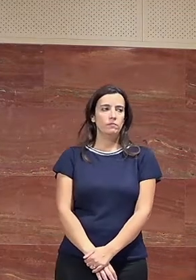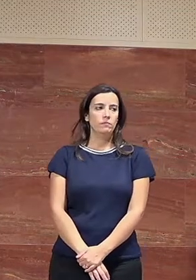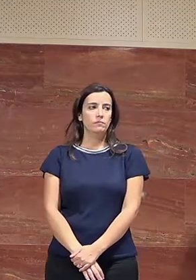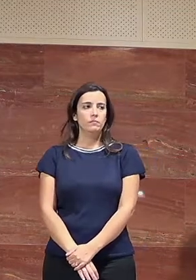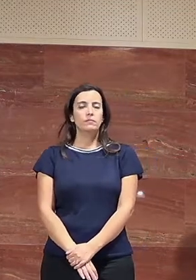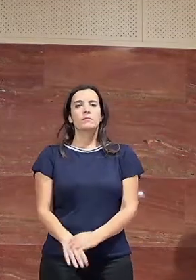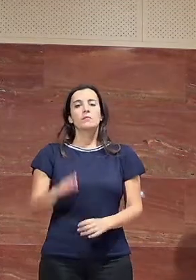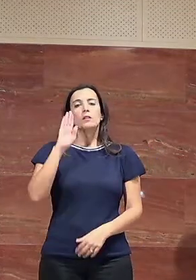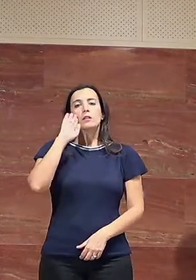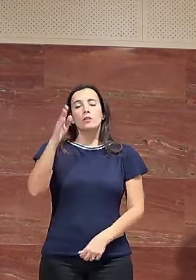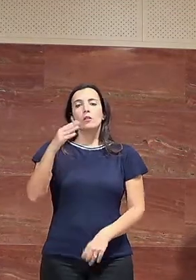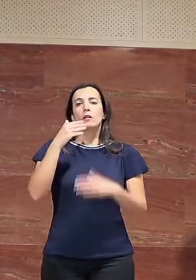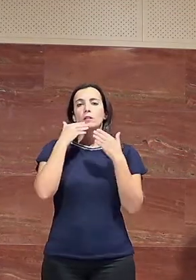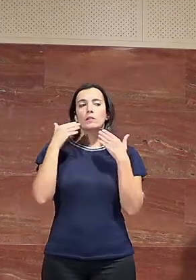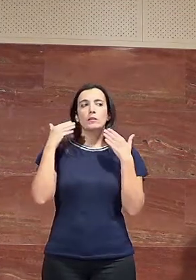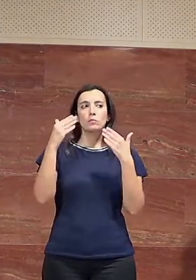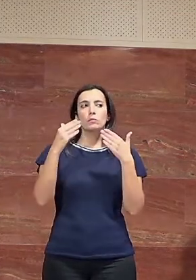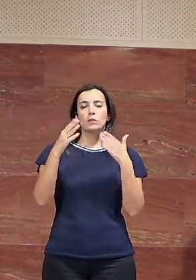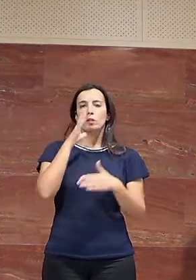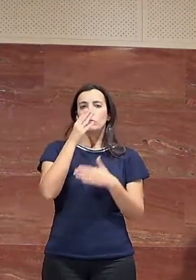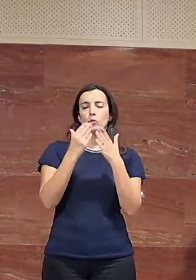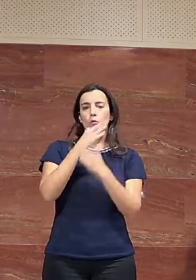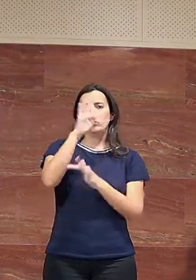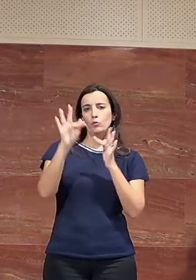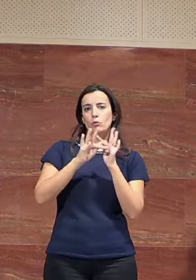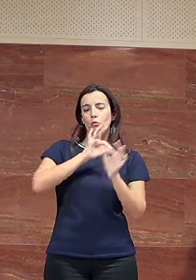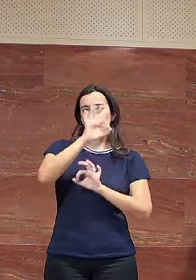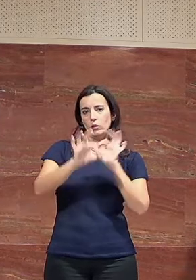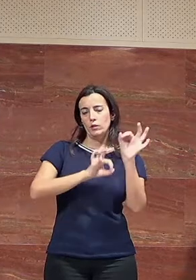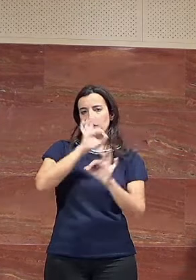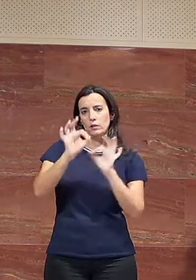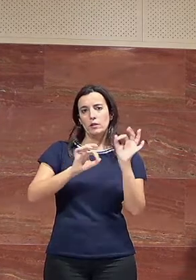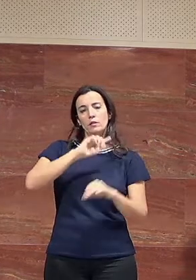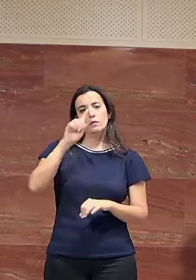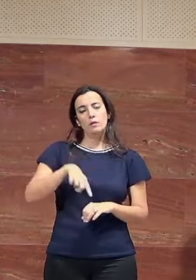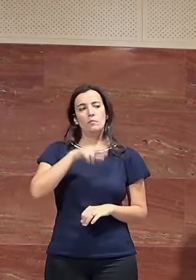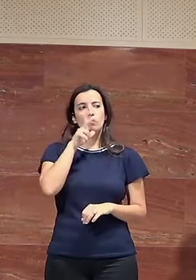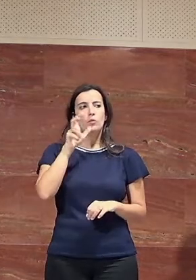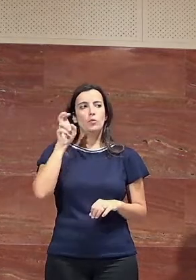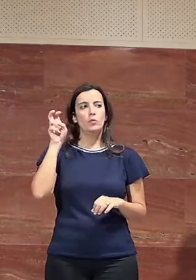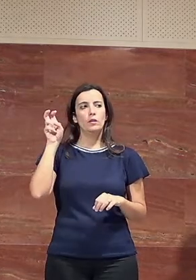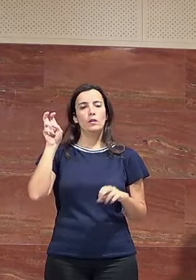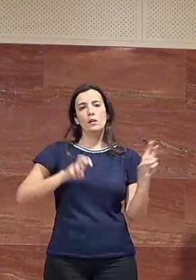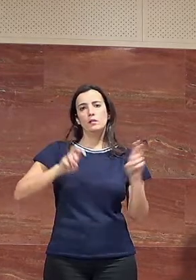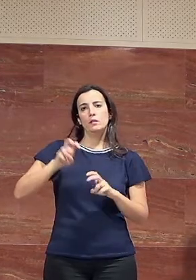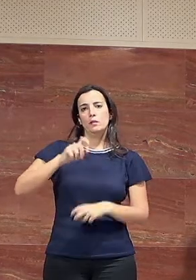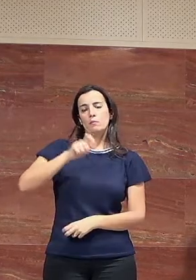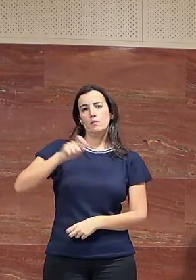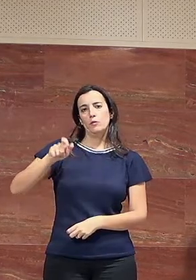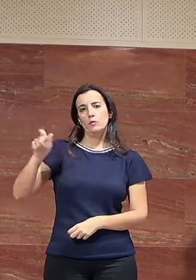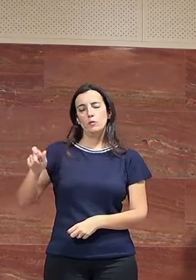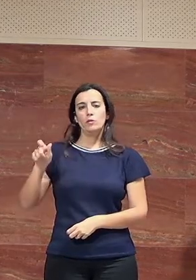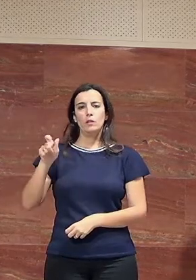Hola, muchas gracias por organizar estas jornadas y por la asistencia de estas personas aquí